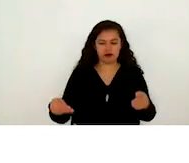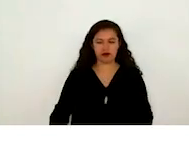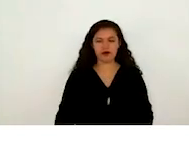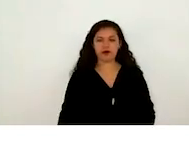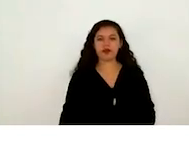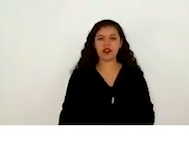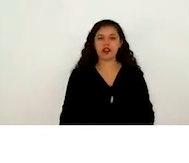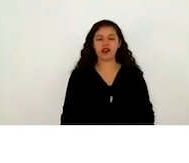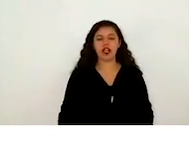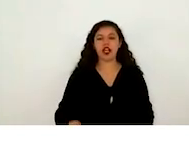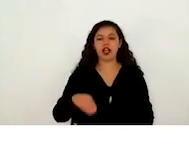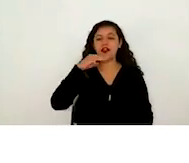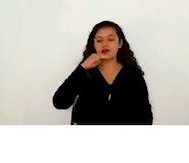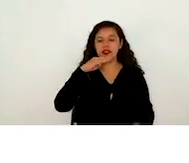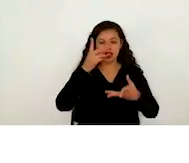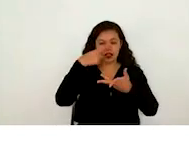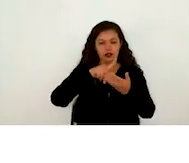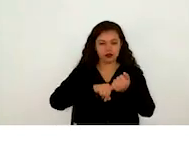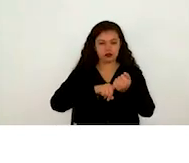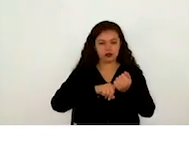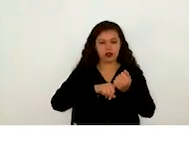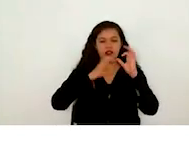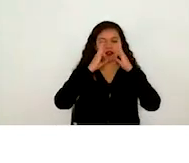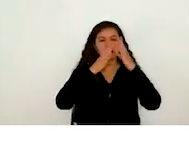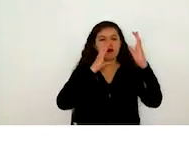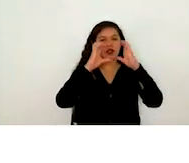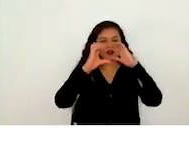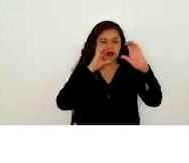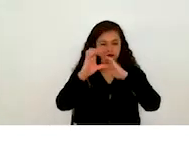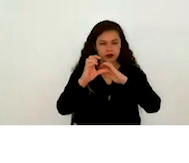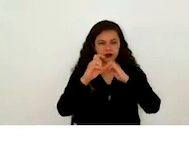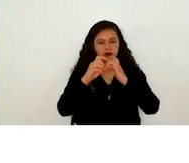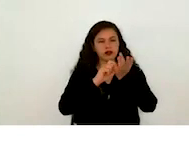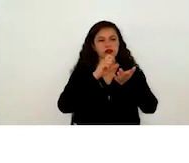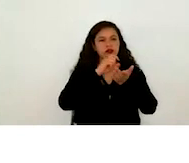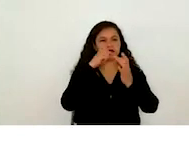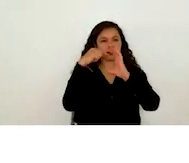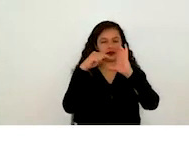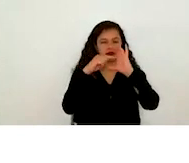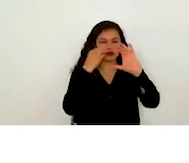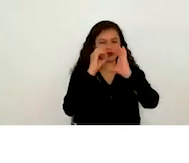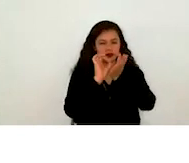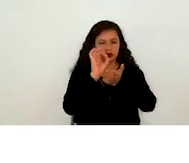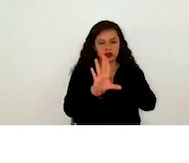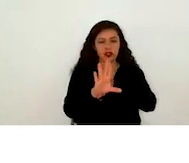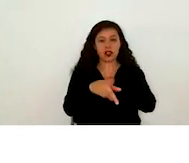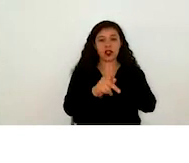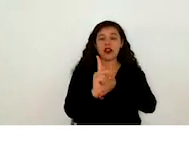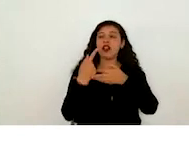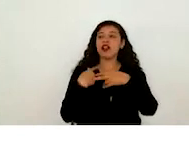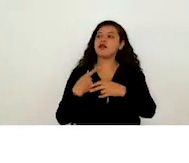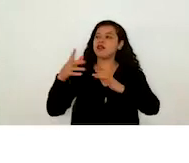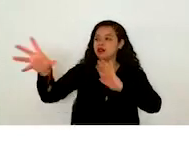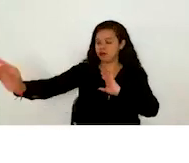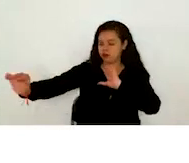mensaje está dentro de ese canal ese vehículo que transmite el mensaje pero el receptor